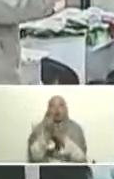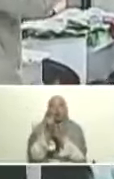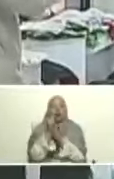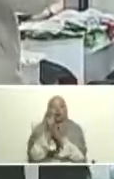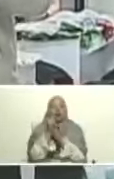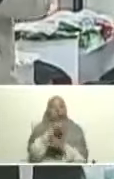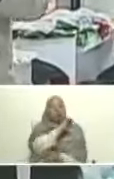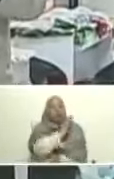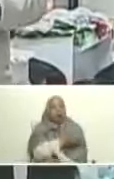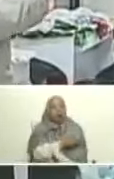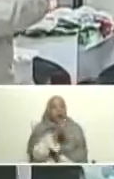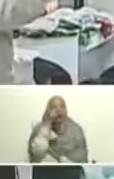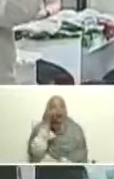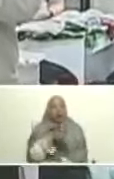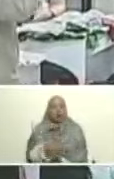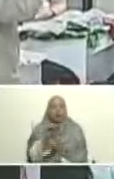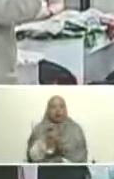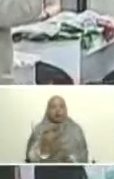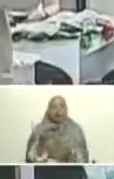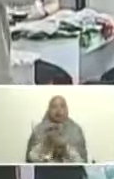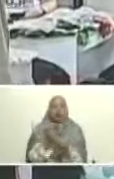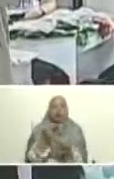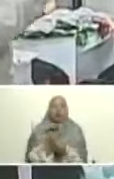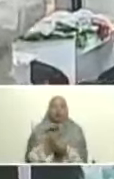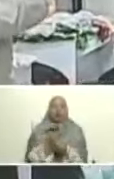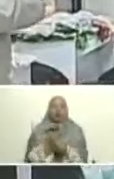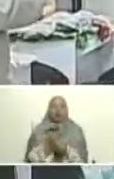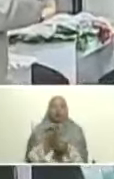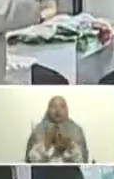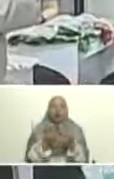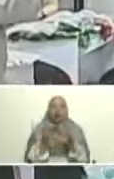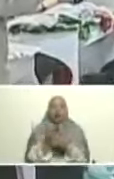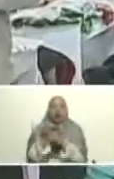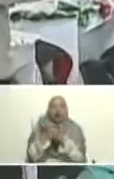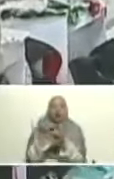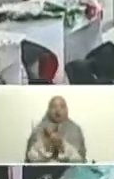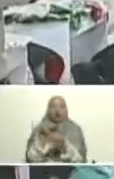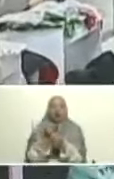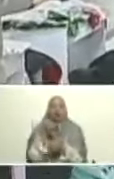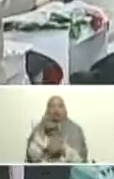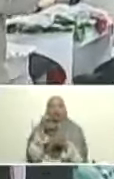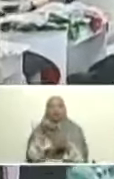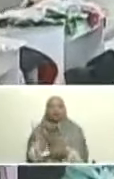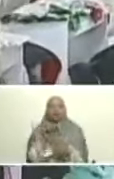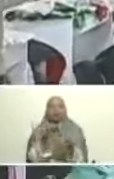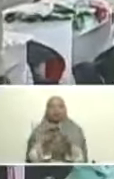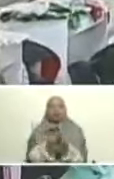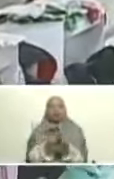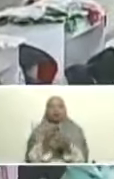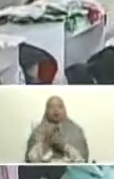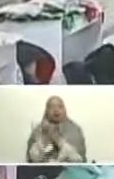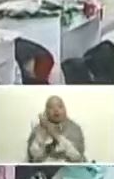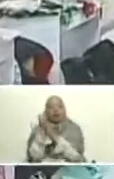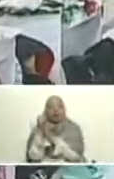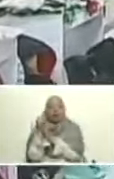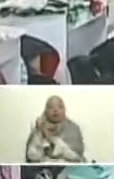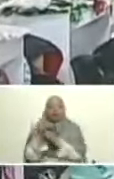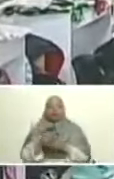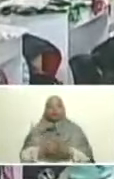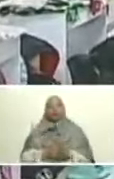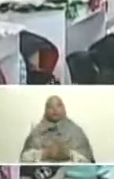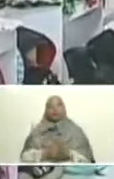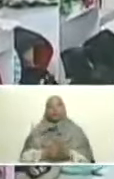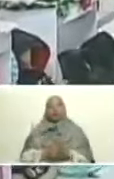en el líder de la banca pública y la banca privada. Líder es líder. ¿Ah? Líder es líder.